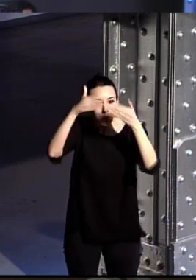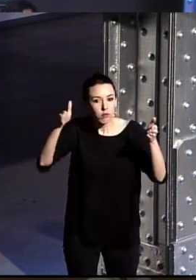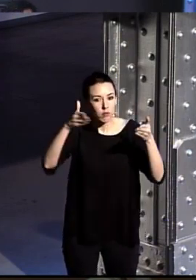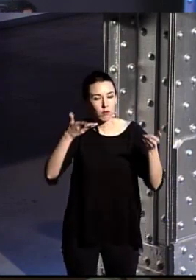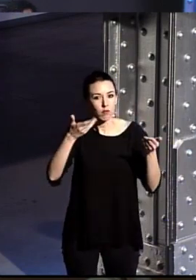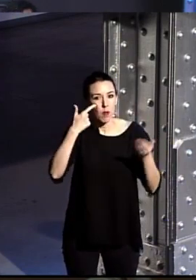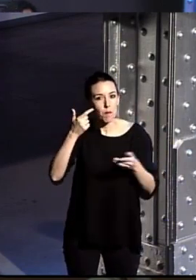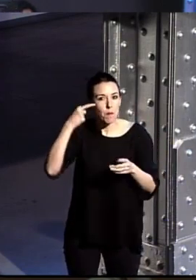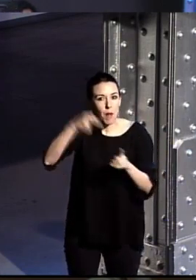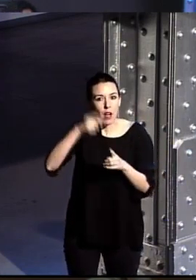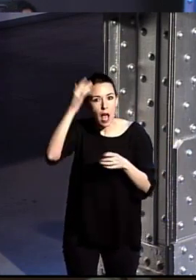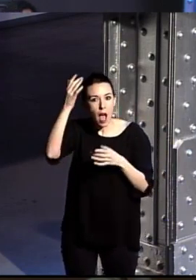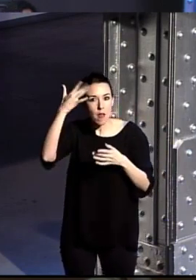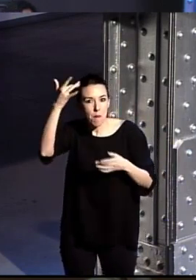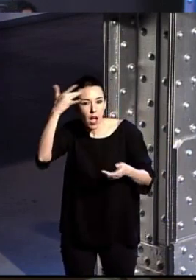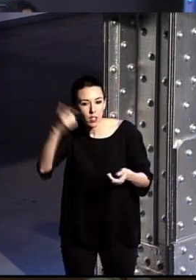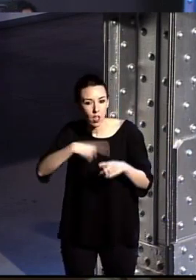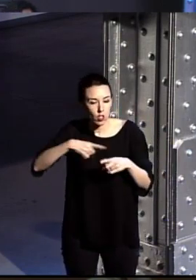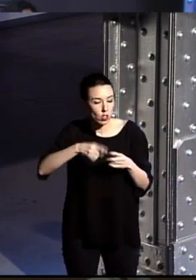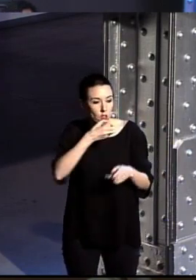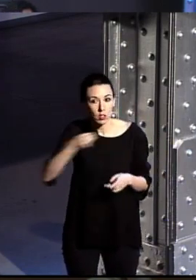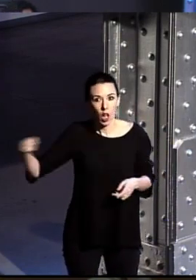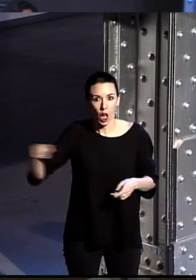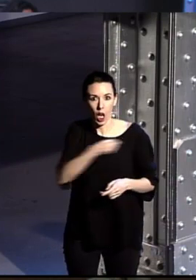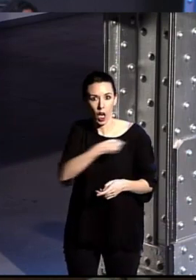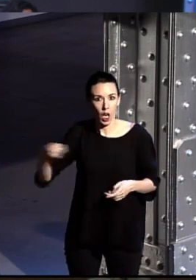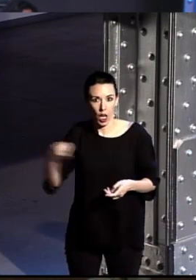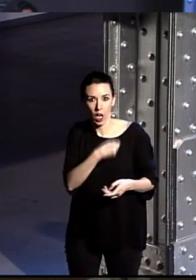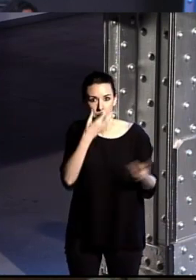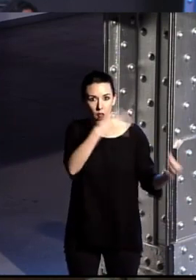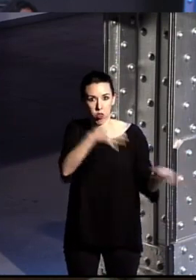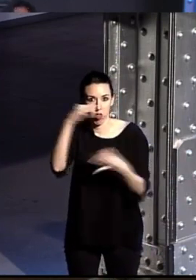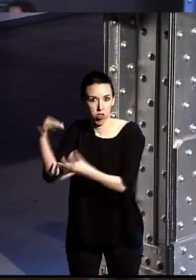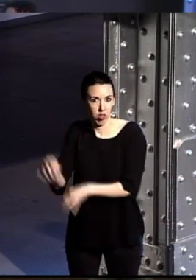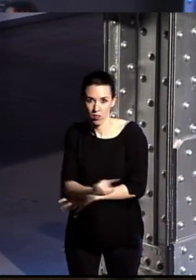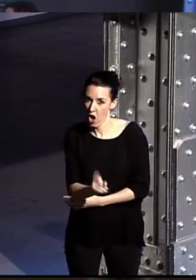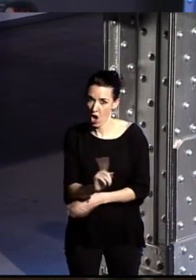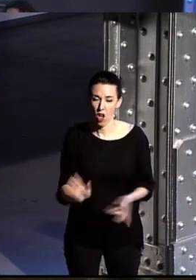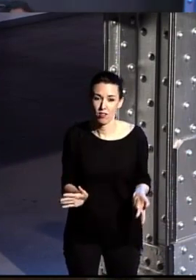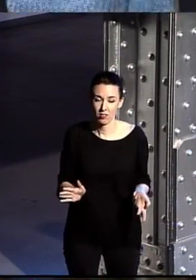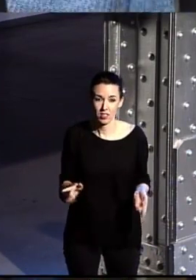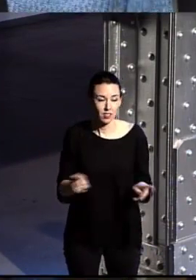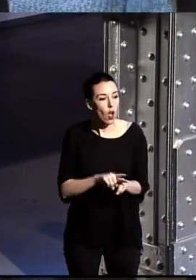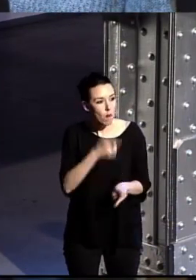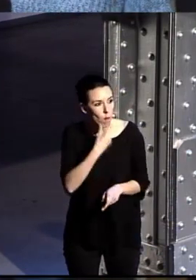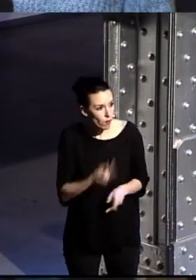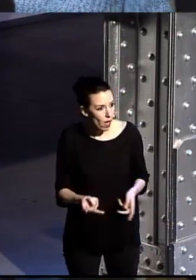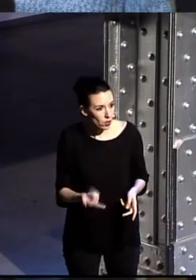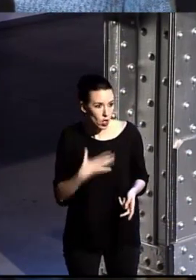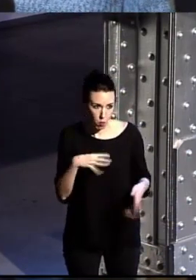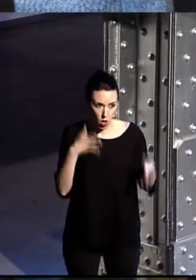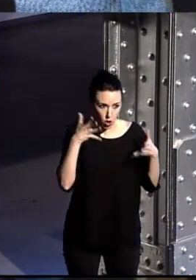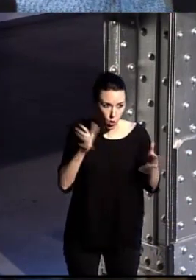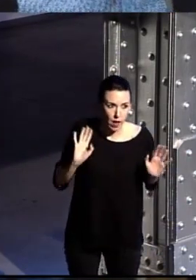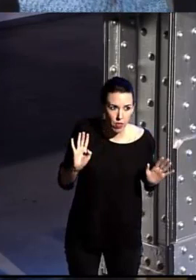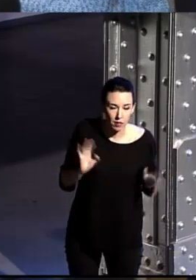más la cabeza a imaginar. No os paséis el micrófono como si quemara. No. Pero es fácil, ¿eh? Yo puedo hacer